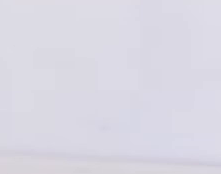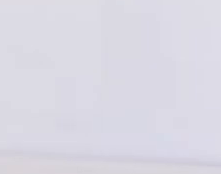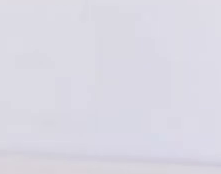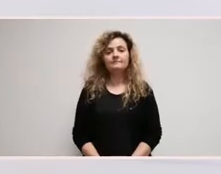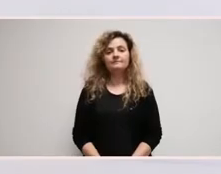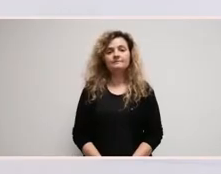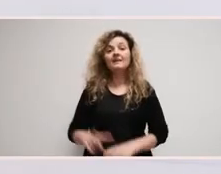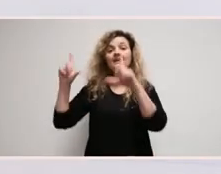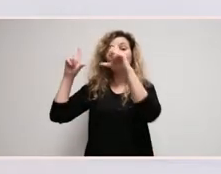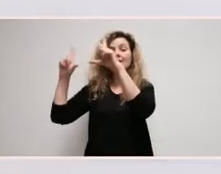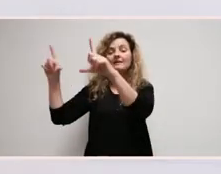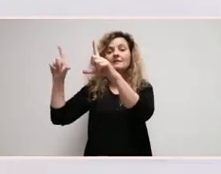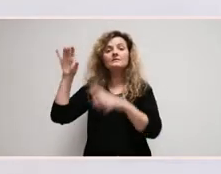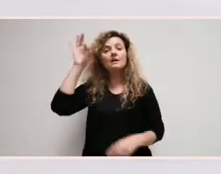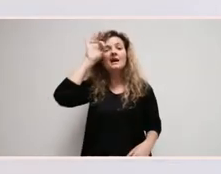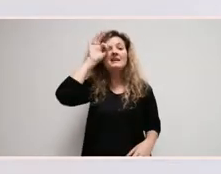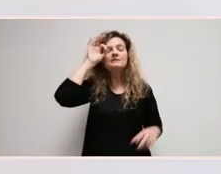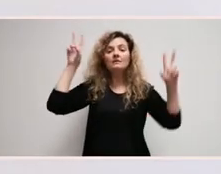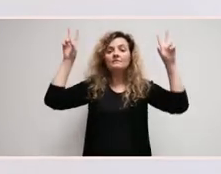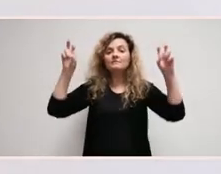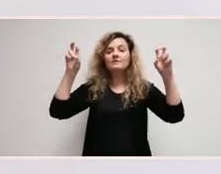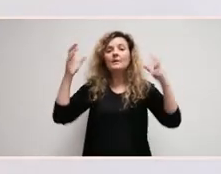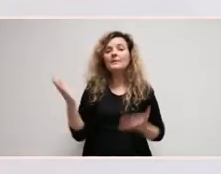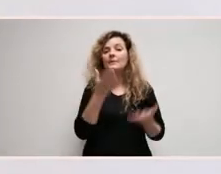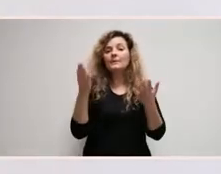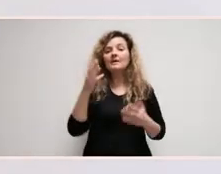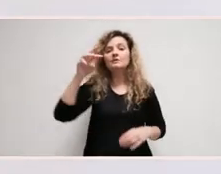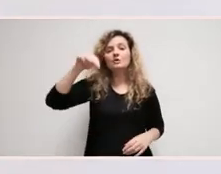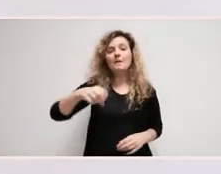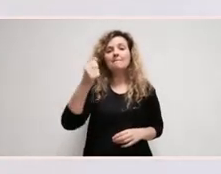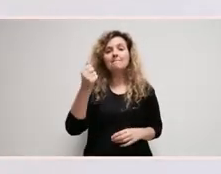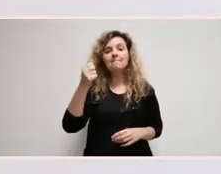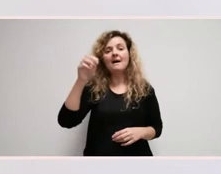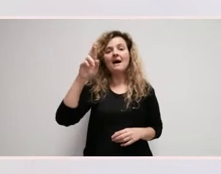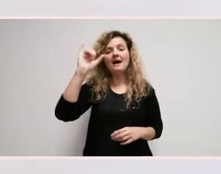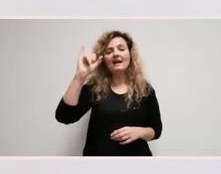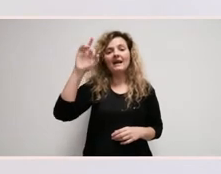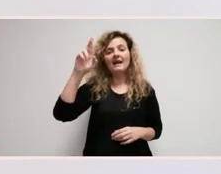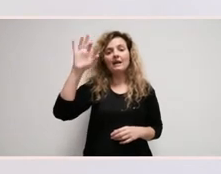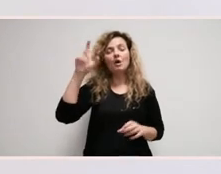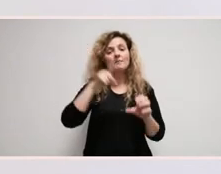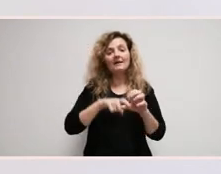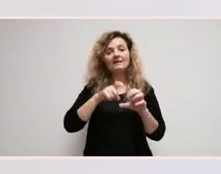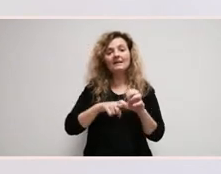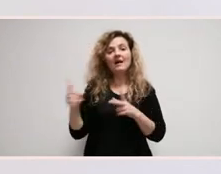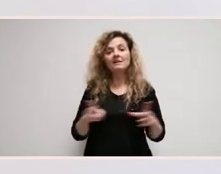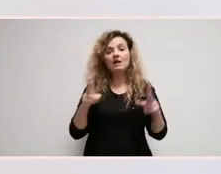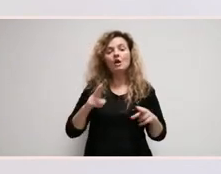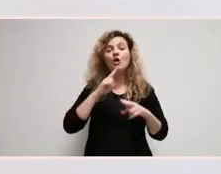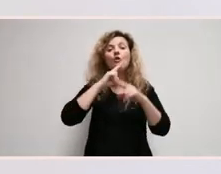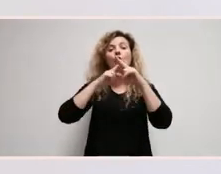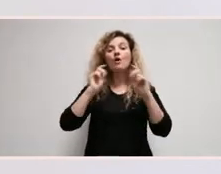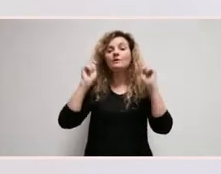Bueno, esta obra de Castelao, Vento Mareiro, pertenece a serie que él debe denominar Estampas,